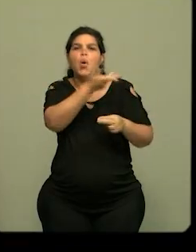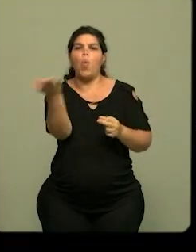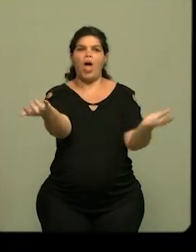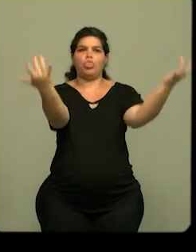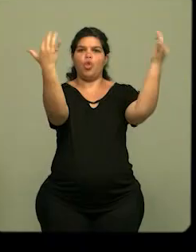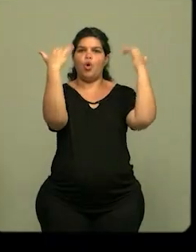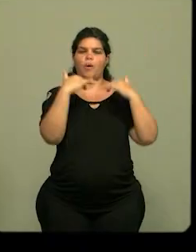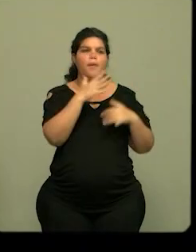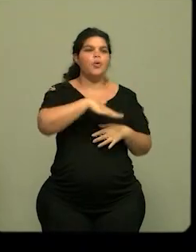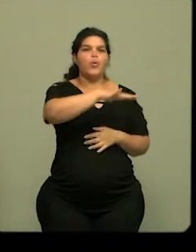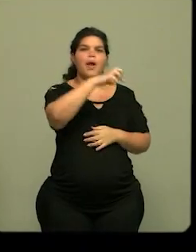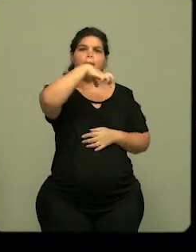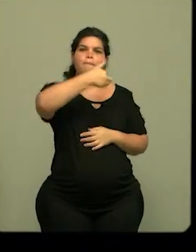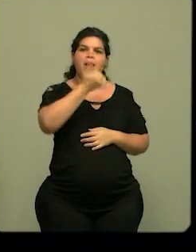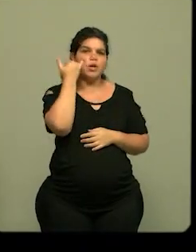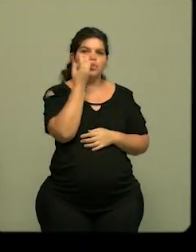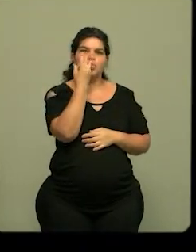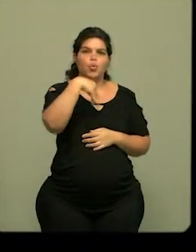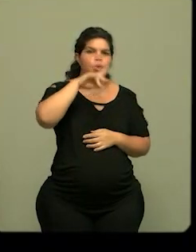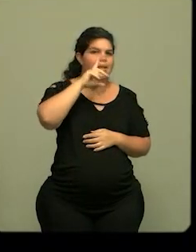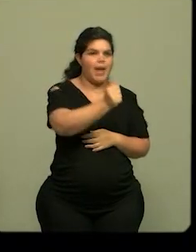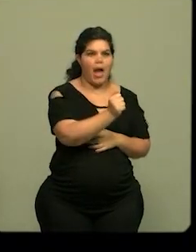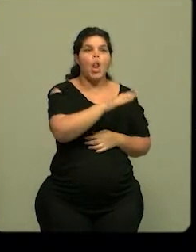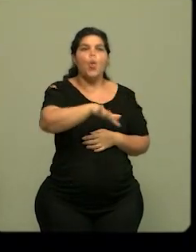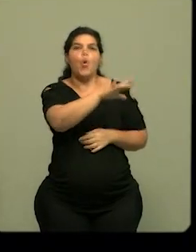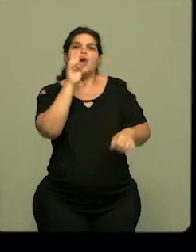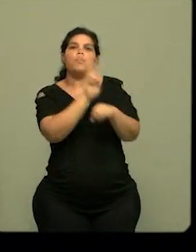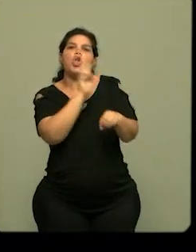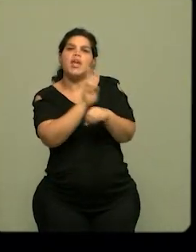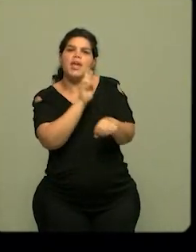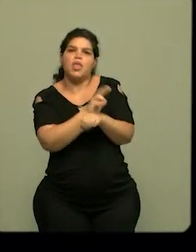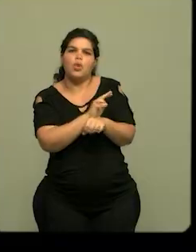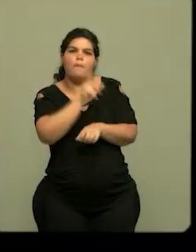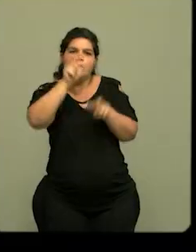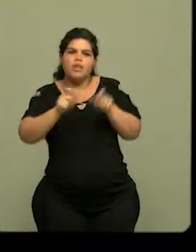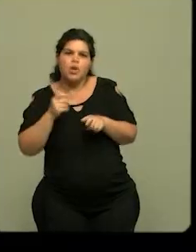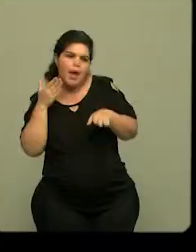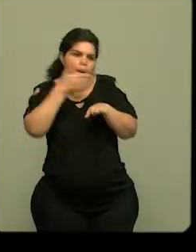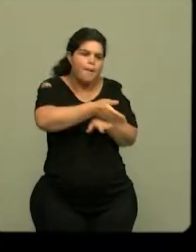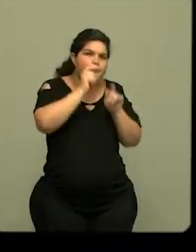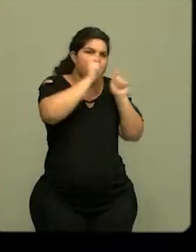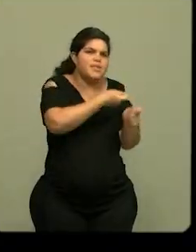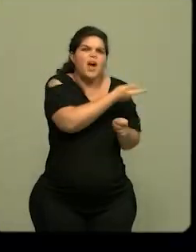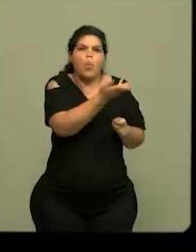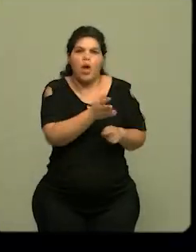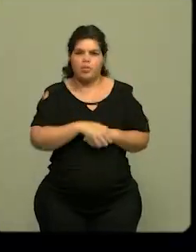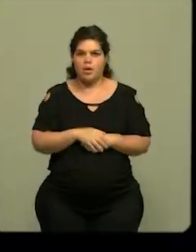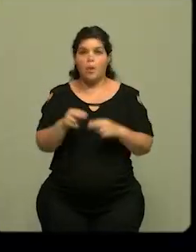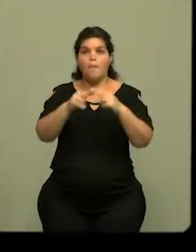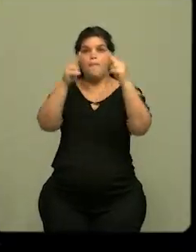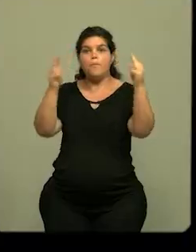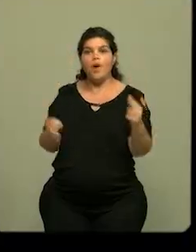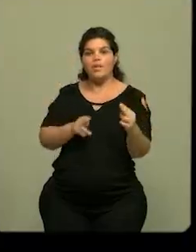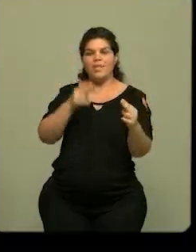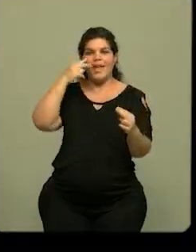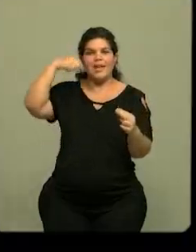la Payunia? ¿Cuántos turistas podría recibir? Es un área protegida, ¿no? Obviamente. claro. Pero ¿cuántos turistas puede recibir Puente del Inca? Ujú. ¿Cuántos